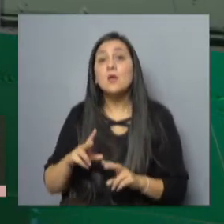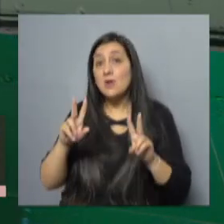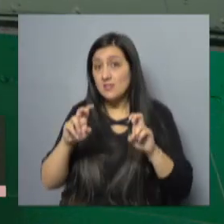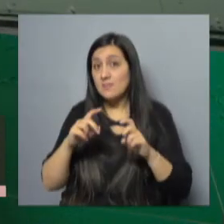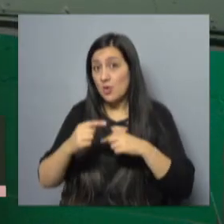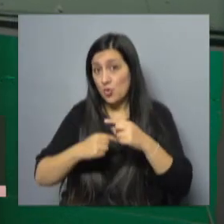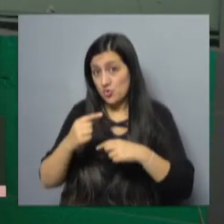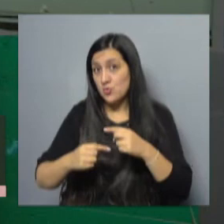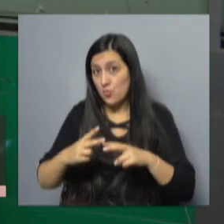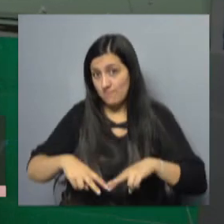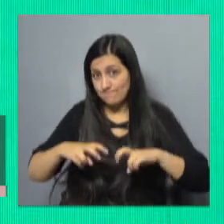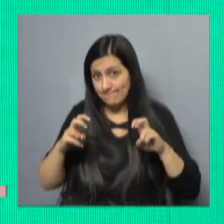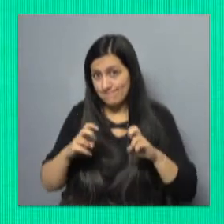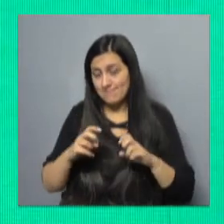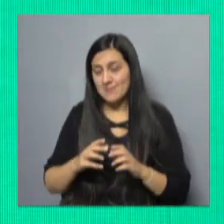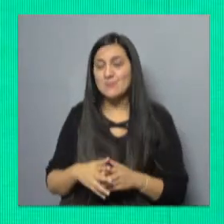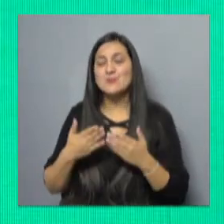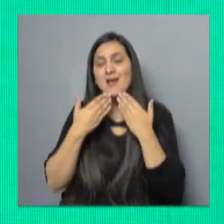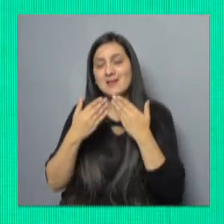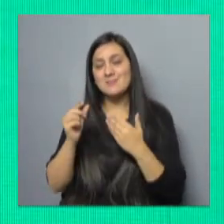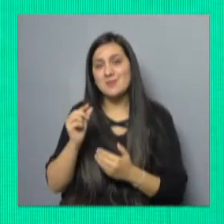pero pero lo seguiremos muchas gracias por estos minutos gracias